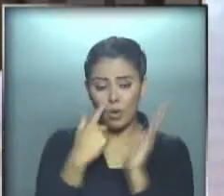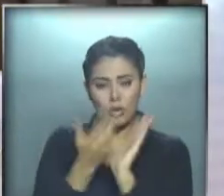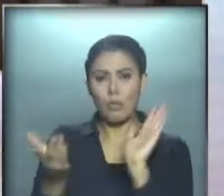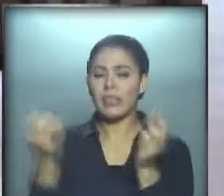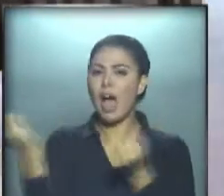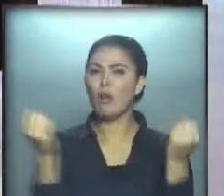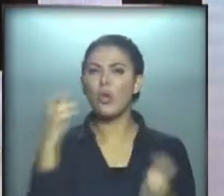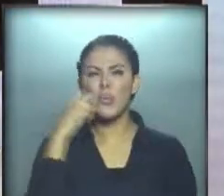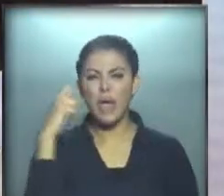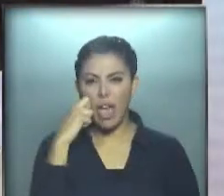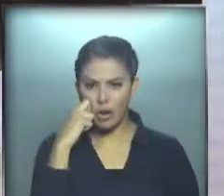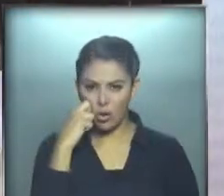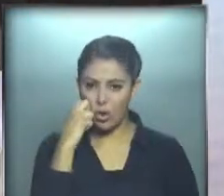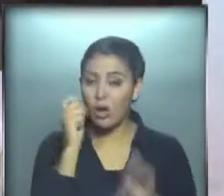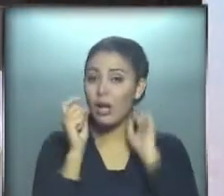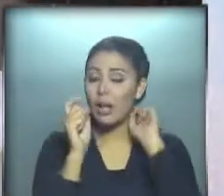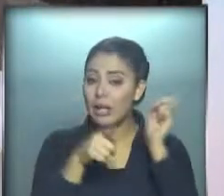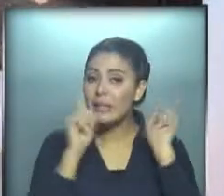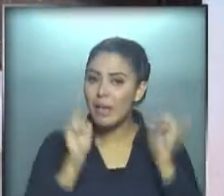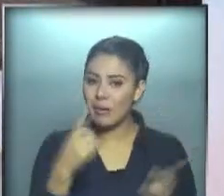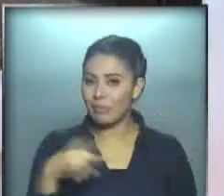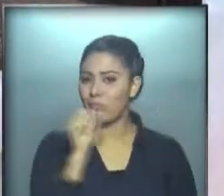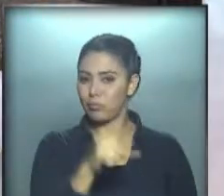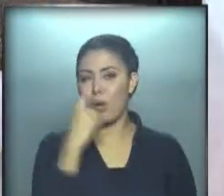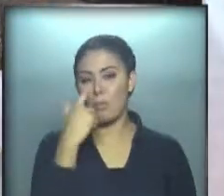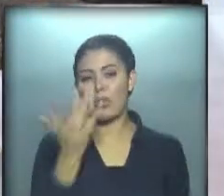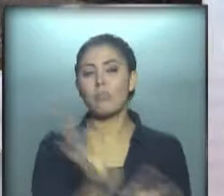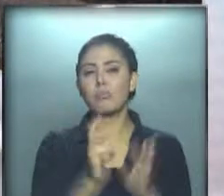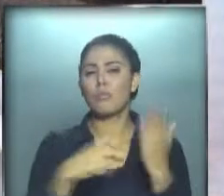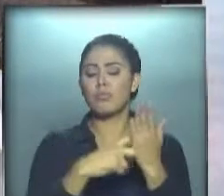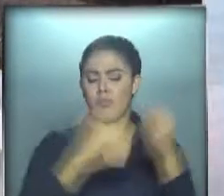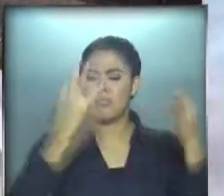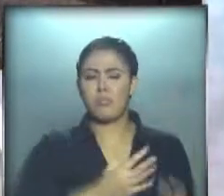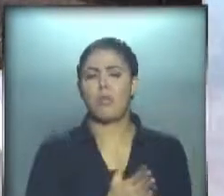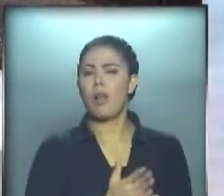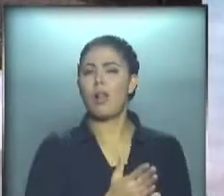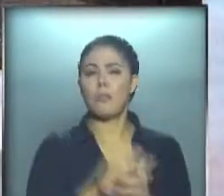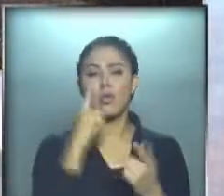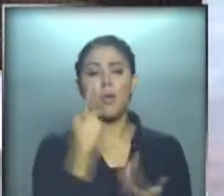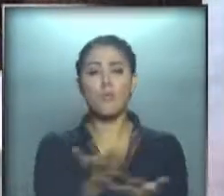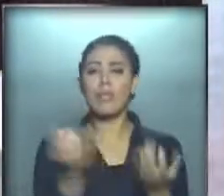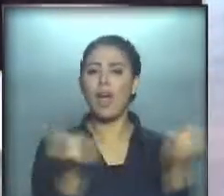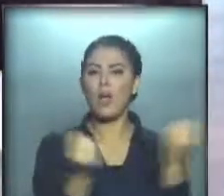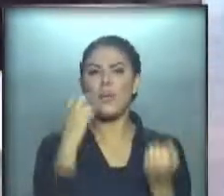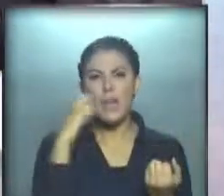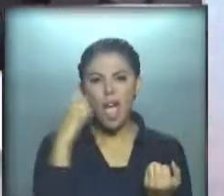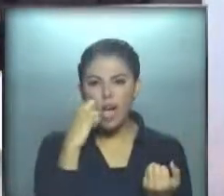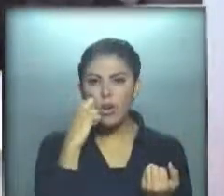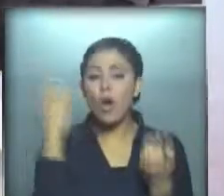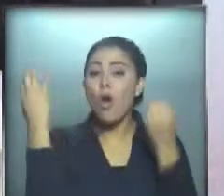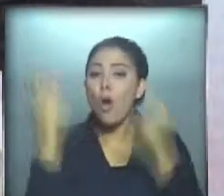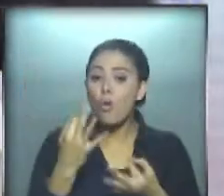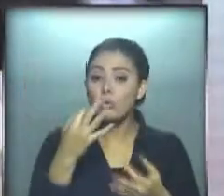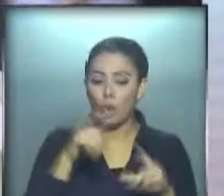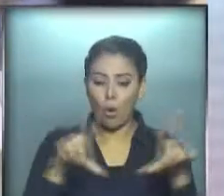viejo, porque también su característica mostrarse como un fiscal incorruptible, se muestra con un coche viejo oxidado que tiene justamente